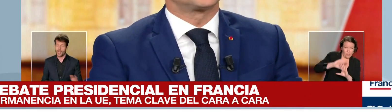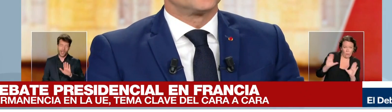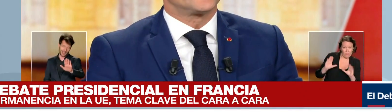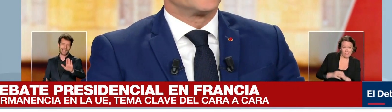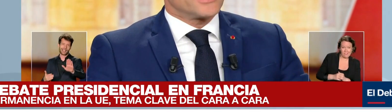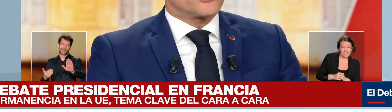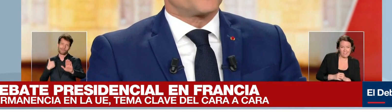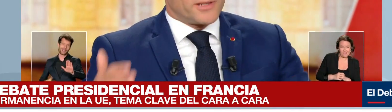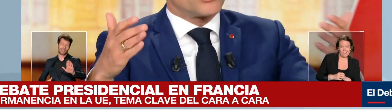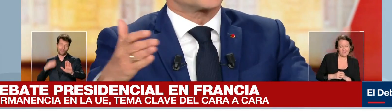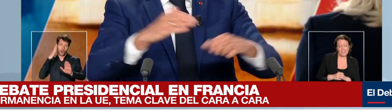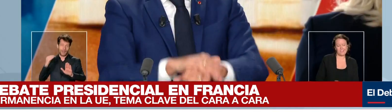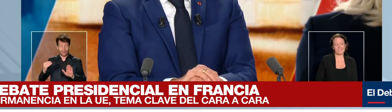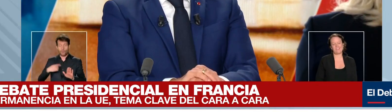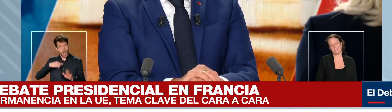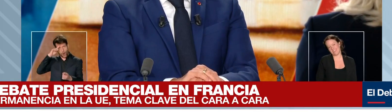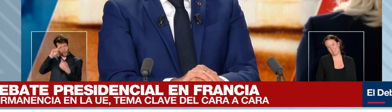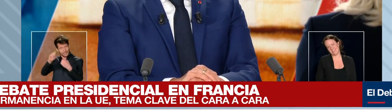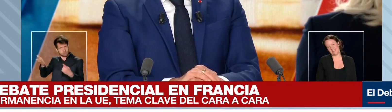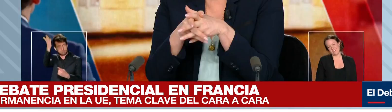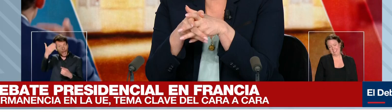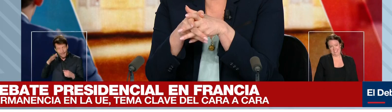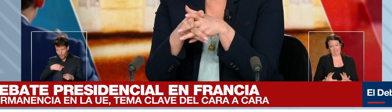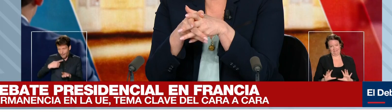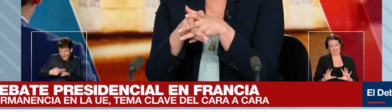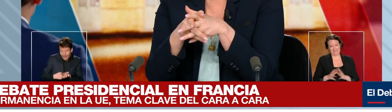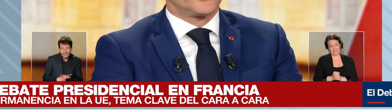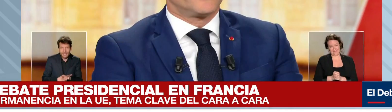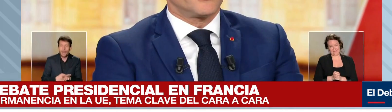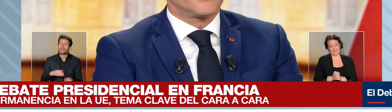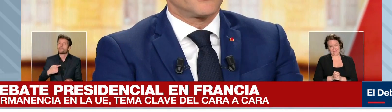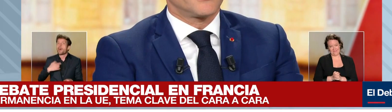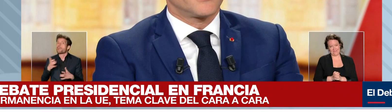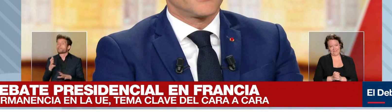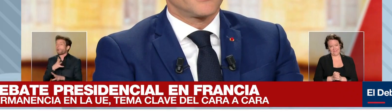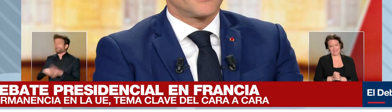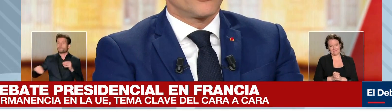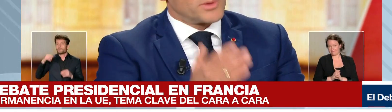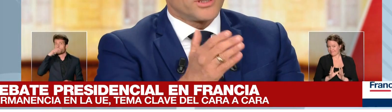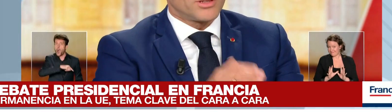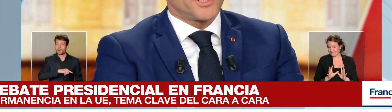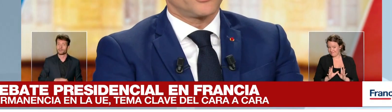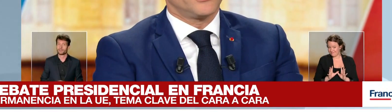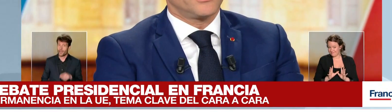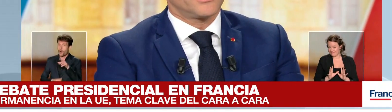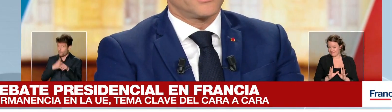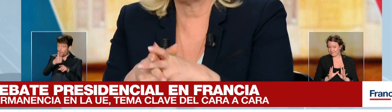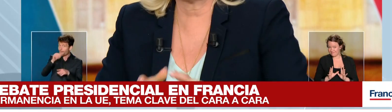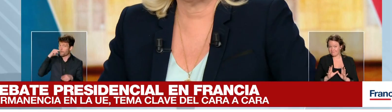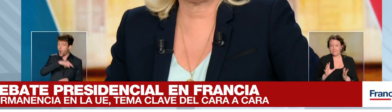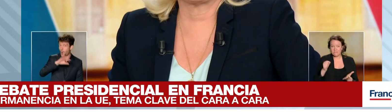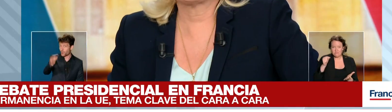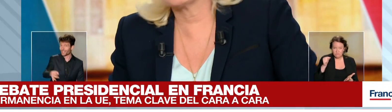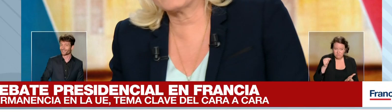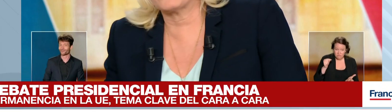Yo tengo una ambición y yo la llevo y la hago en el respeto de los demás y hago avanzar las cosas, pero no miento sobre el producto. Usted miente sobre su